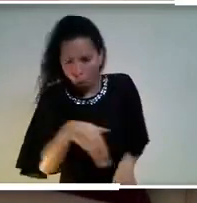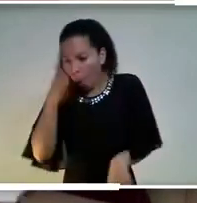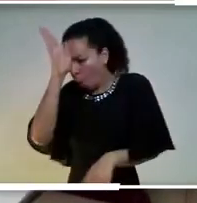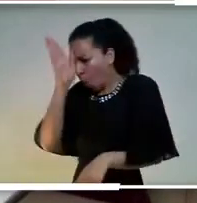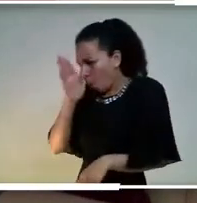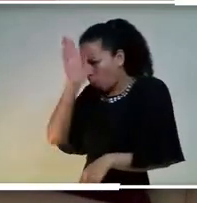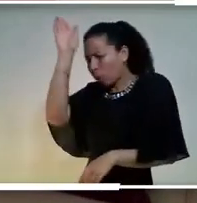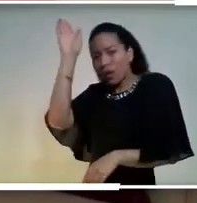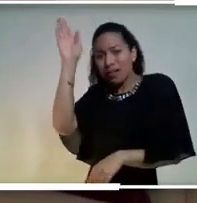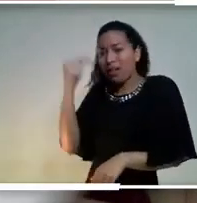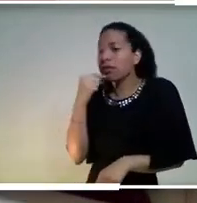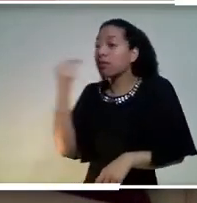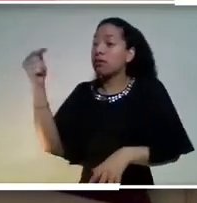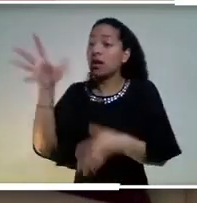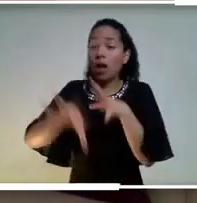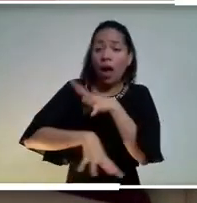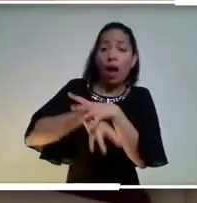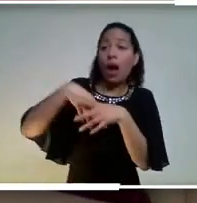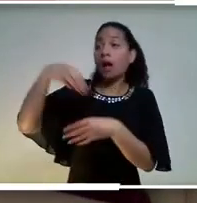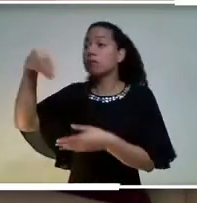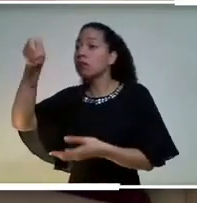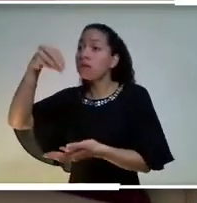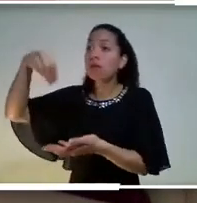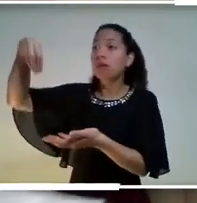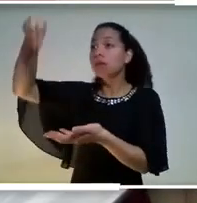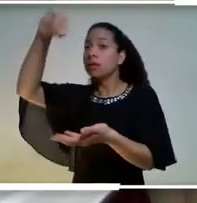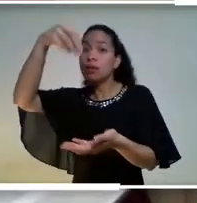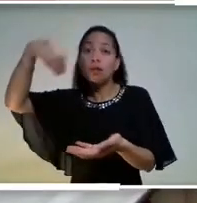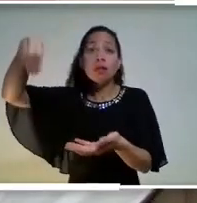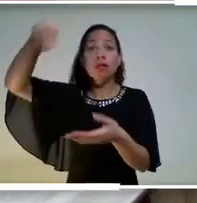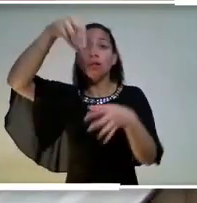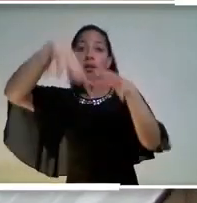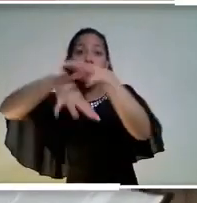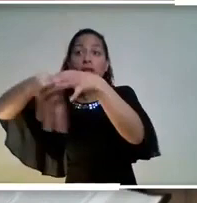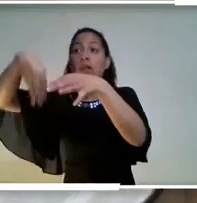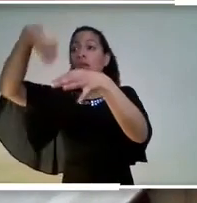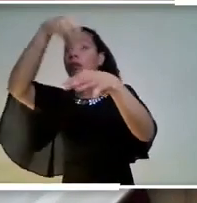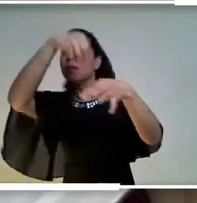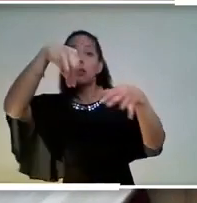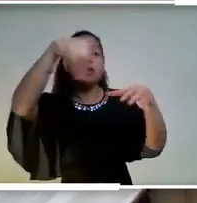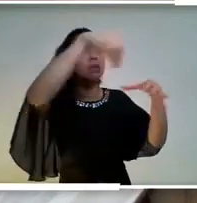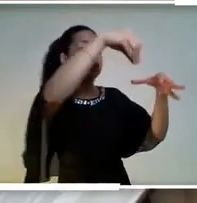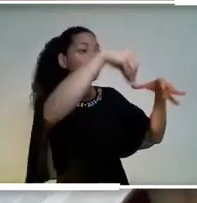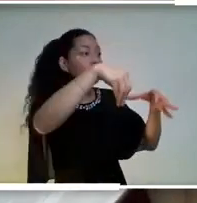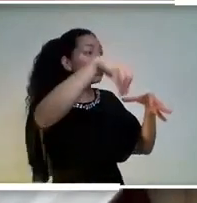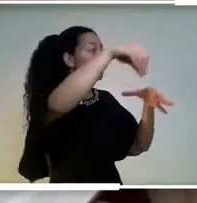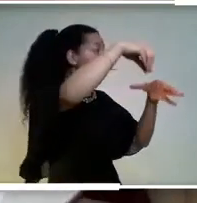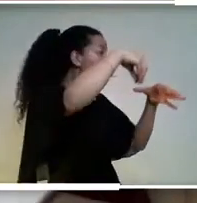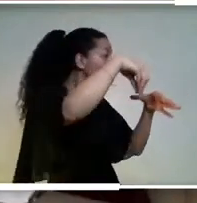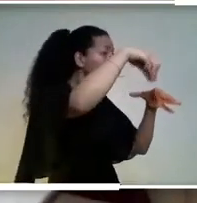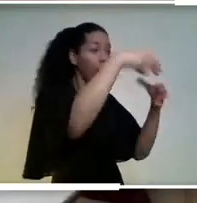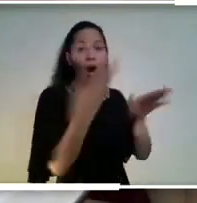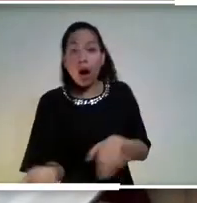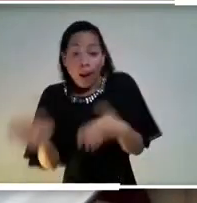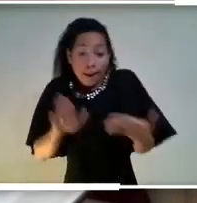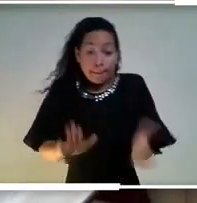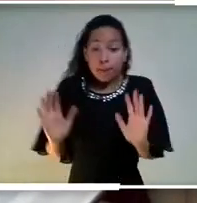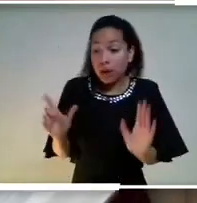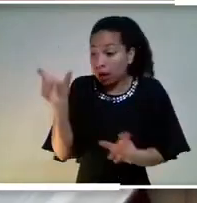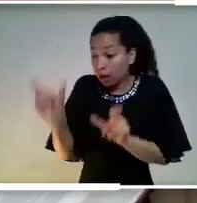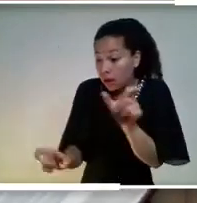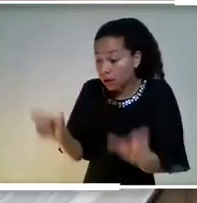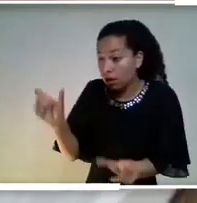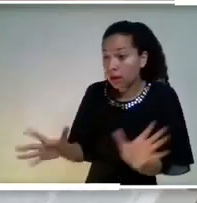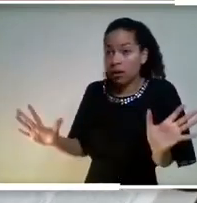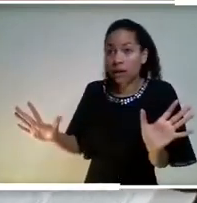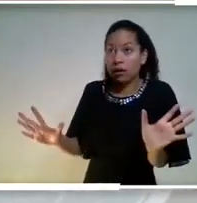alguna parte separado del cuerpo una vez que la persona muere y sembrado historias fábulas y aún ha habido apariciones y